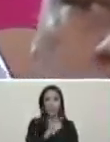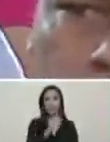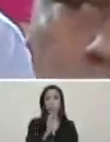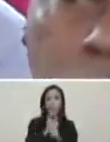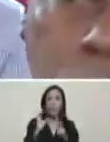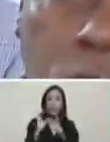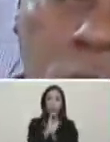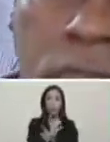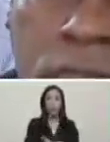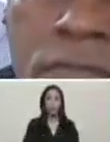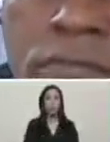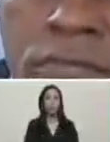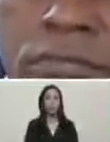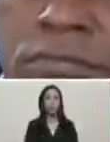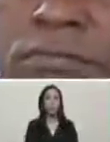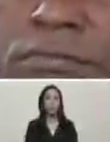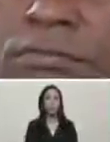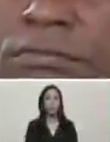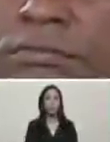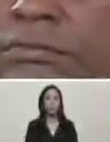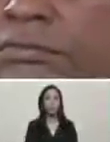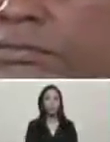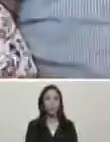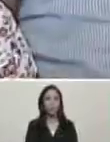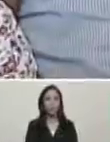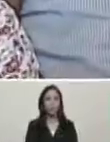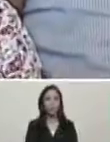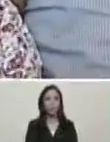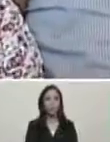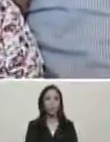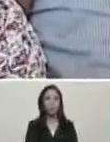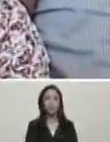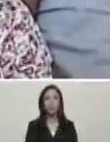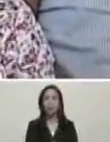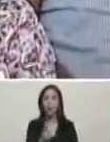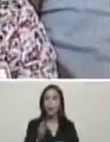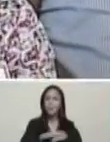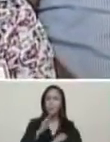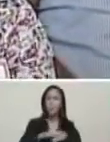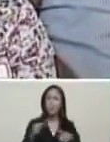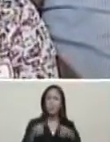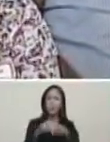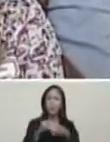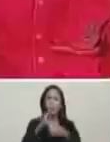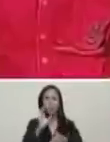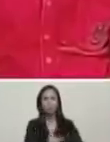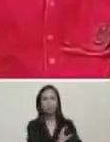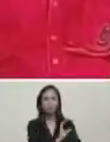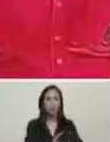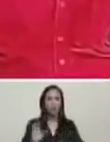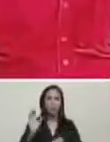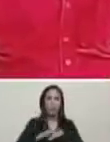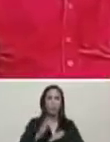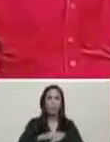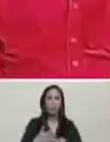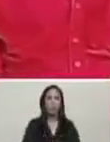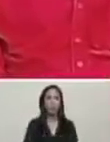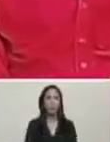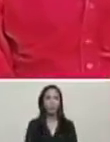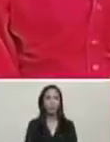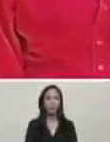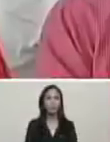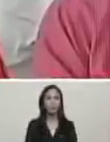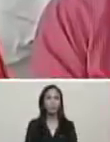cultura. Grupo folclórico, ¿por qué folclórico? Folclórico. Folclore. No sé